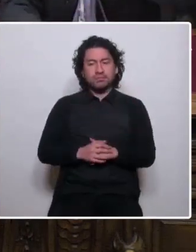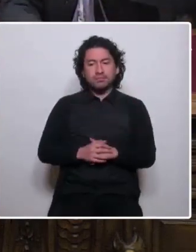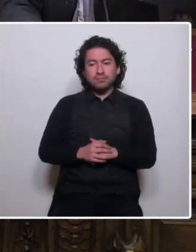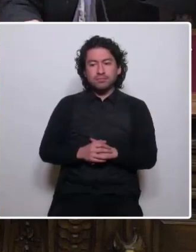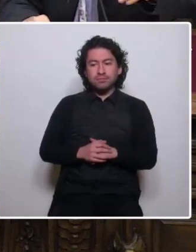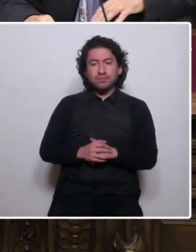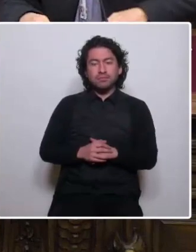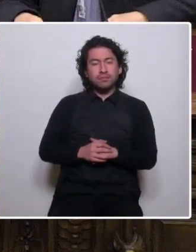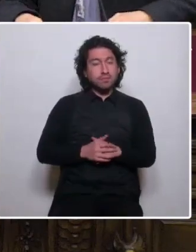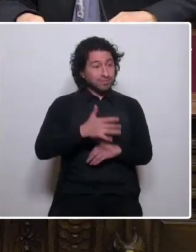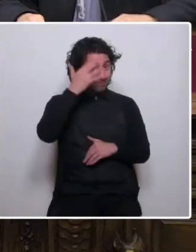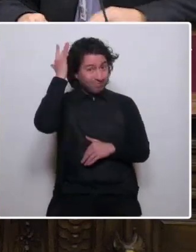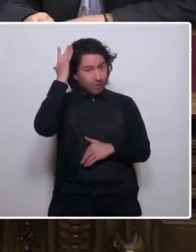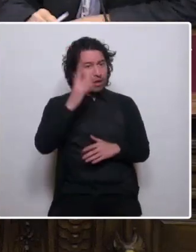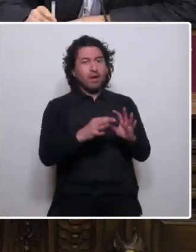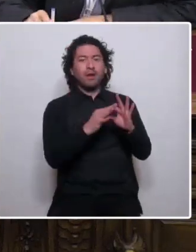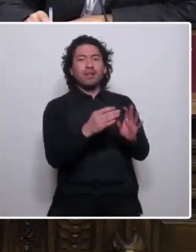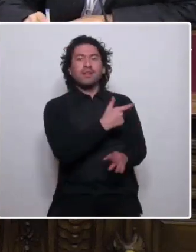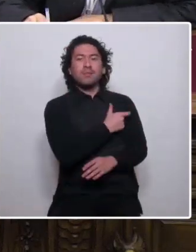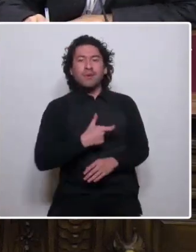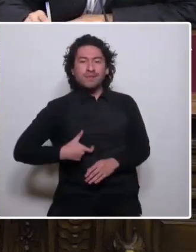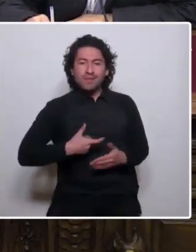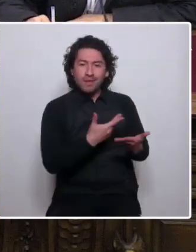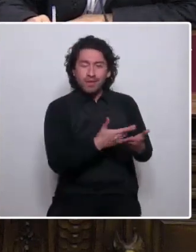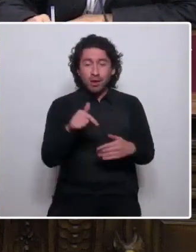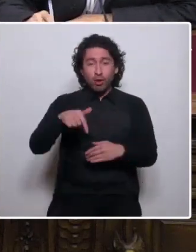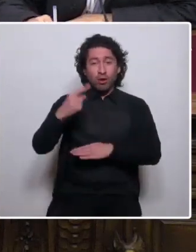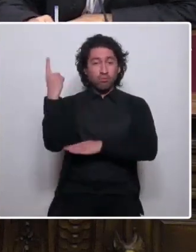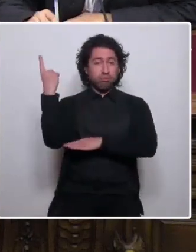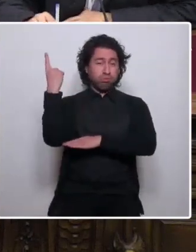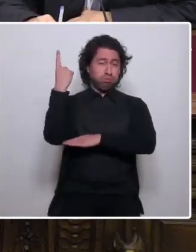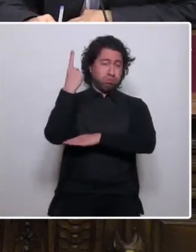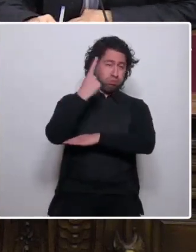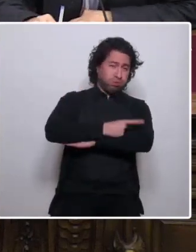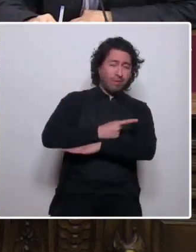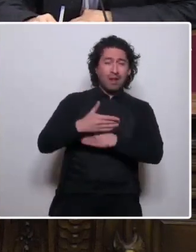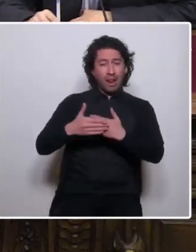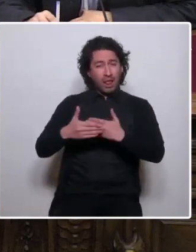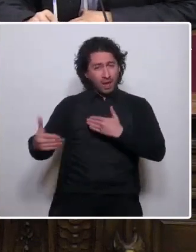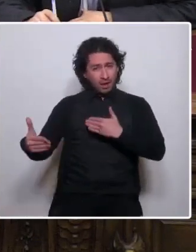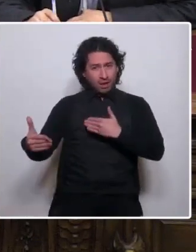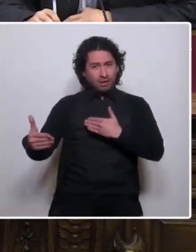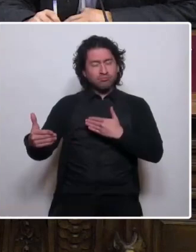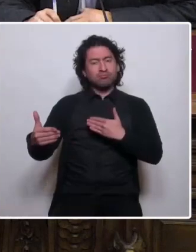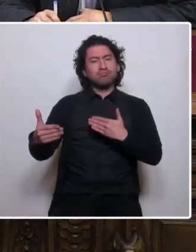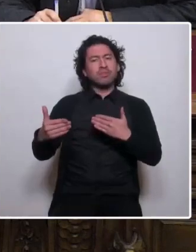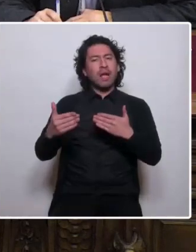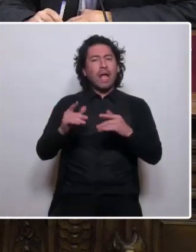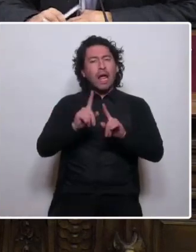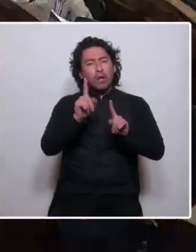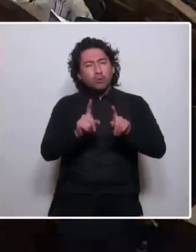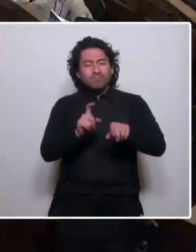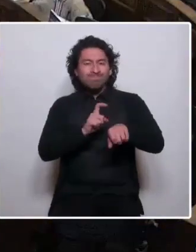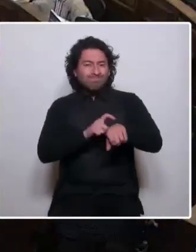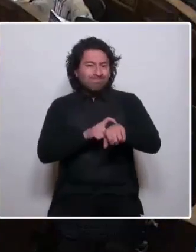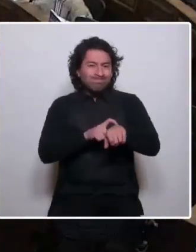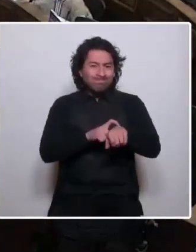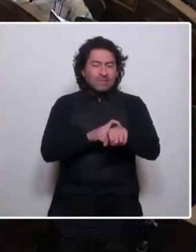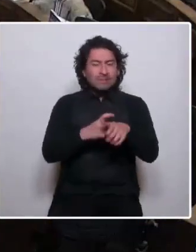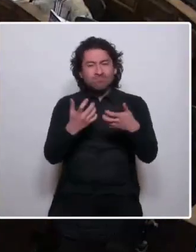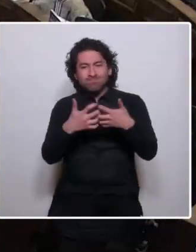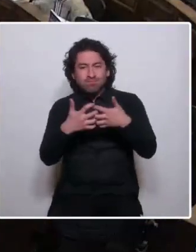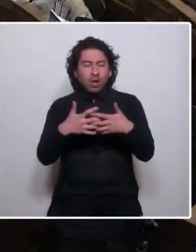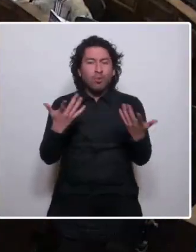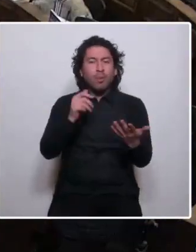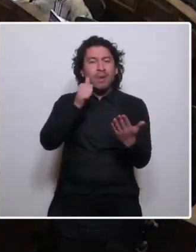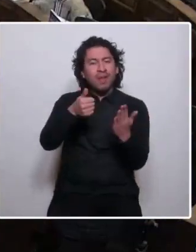Gracias, Presidenta. Bueno, como la jornada de hoy fue más larga de lo esperado, hemos tenido que hacer algunos ajustes en la programación de la tabla de